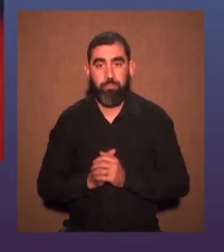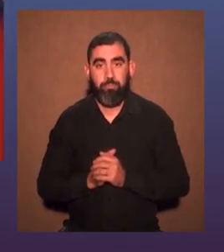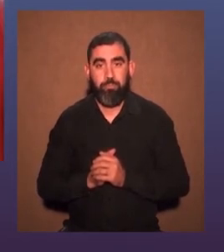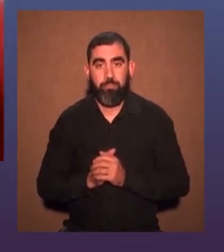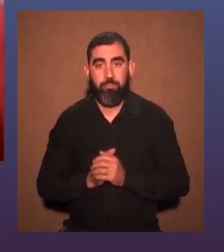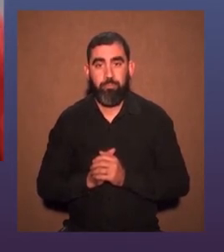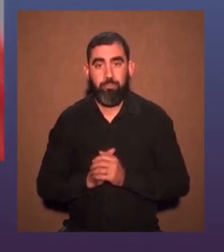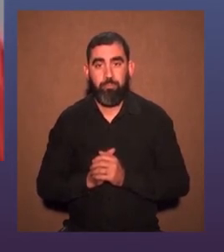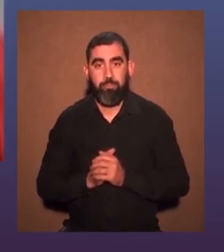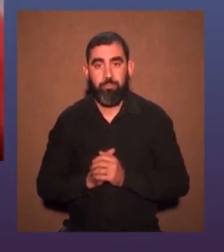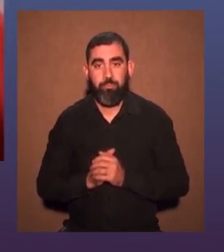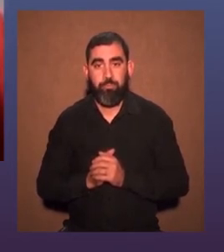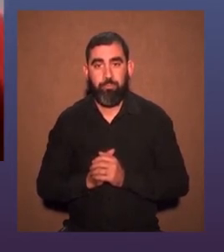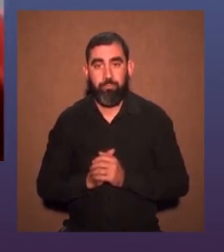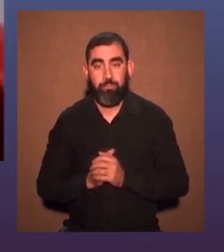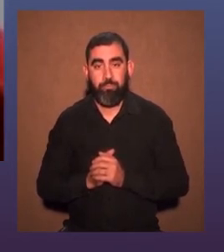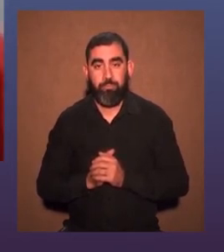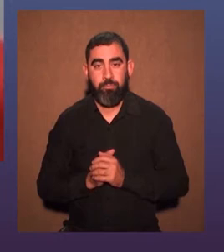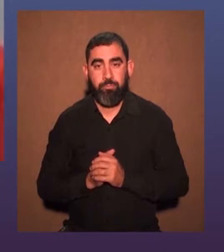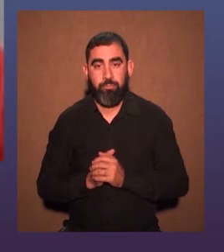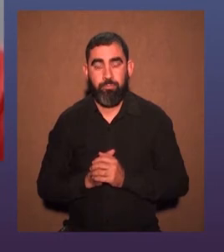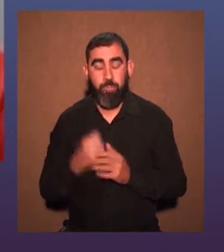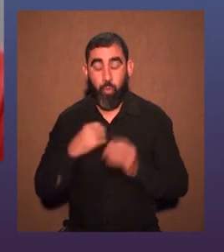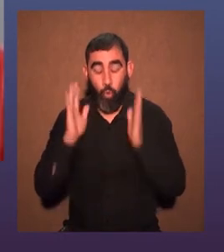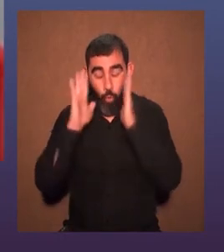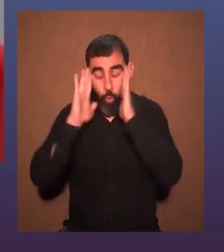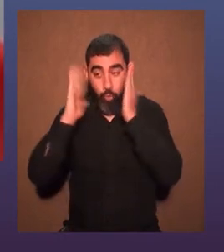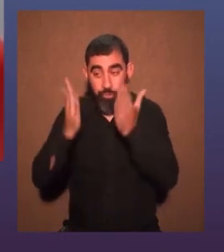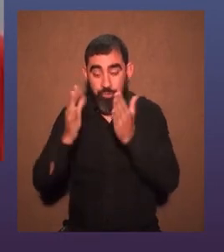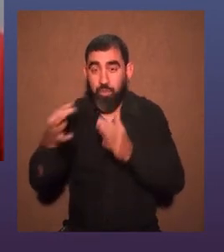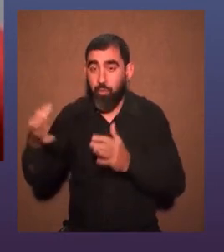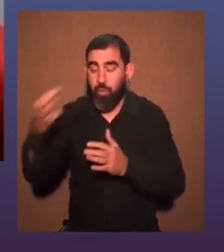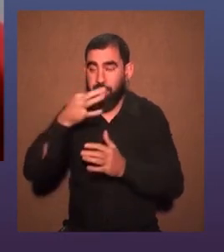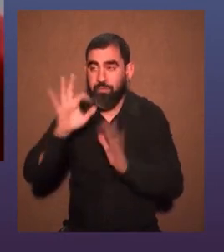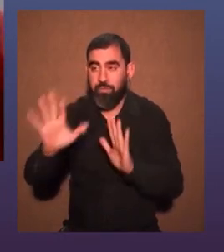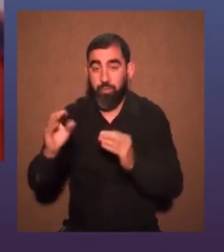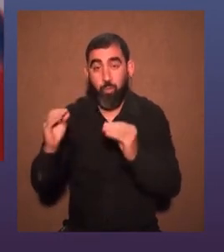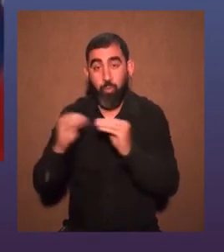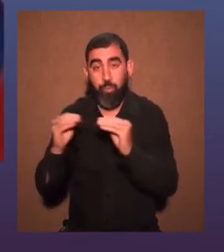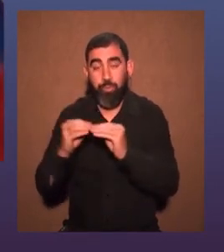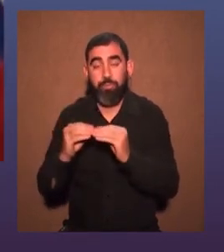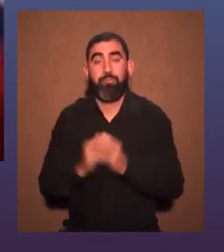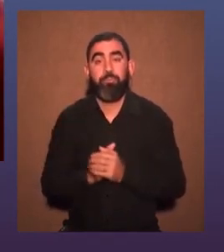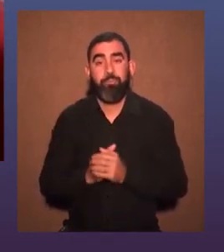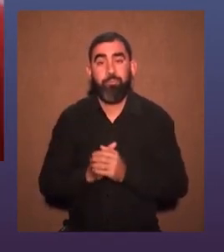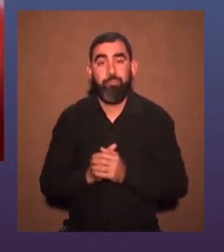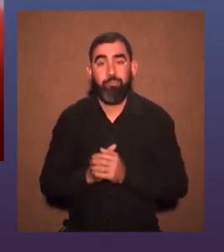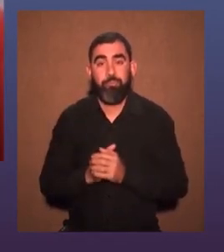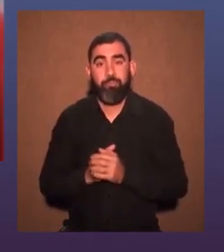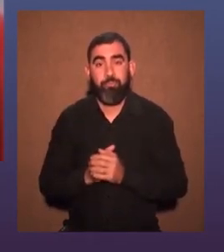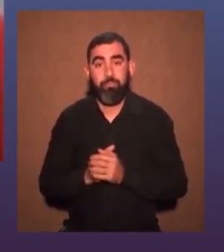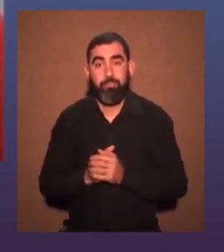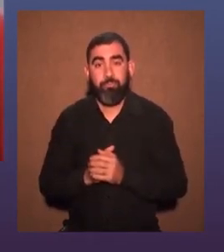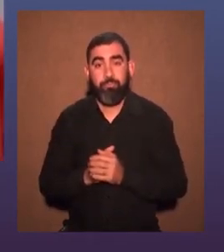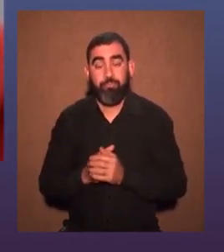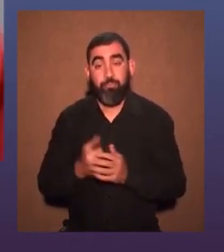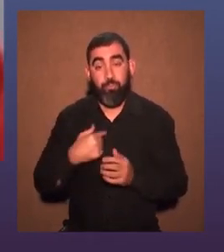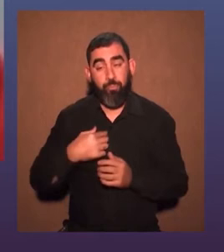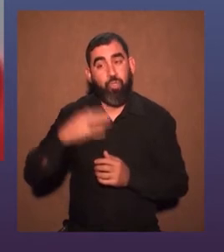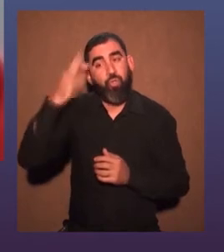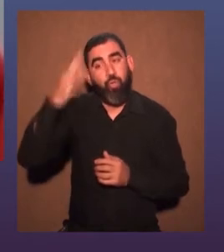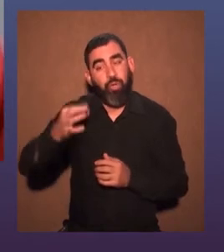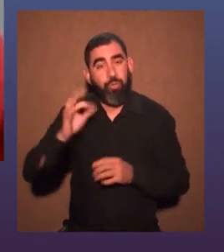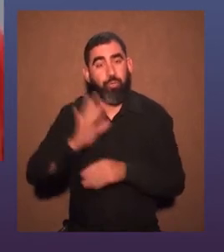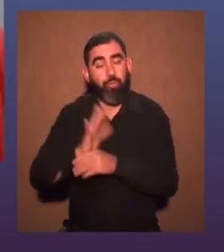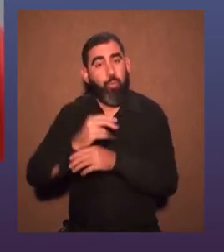Hugo estaba en silencio, perdón. Está bien, no, está muy bien. Estaba concentrado en lo que decía Luciano. Y sí, yo creo que le hemos